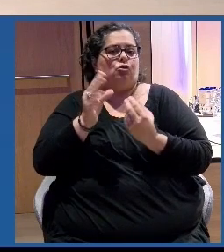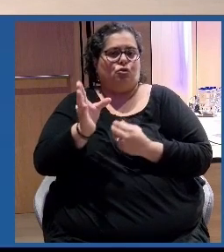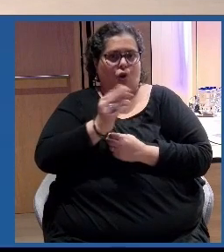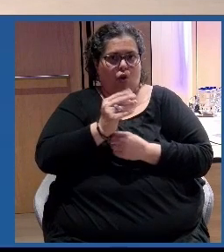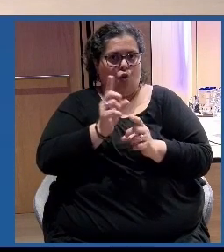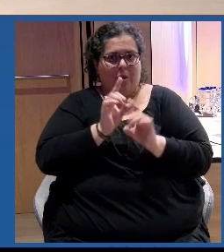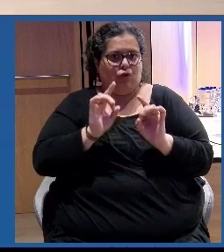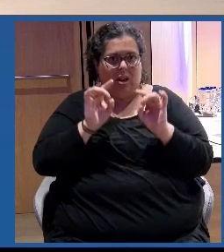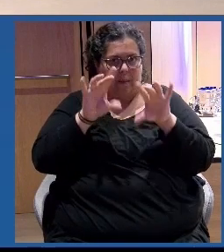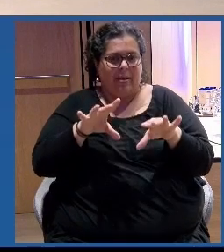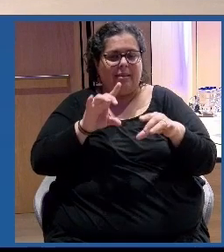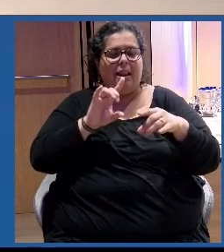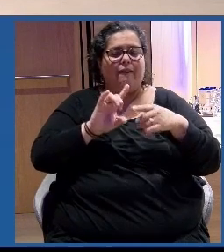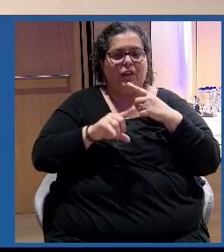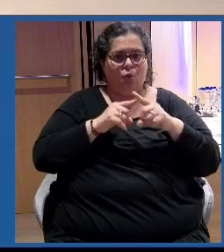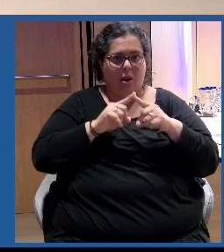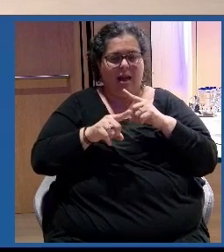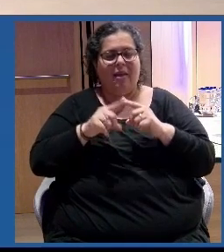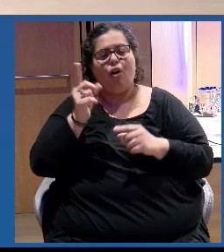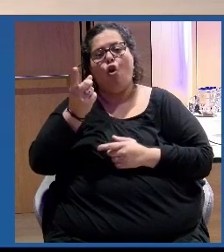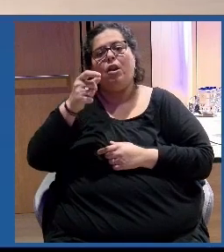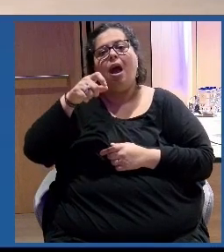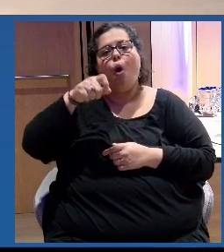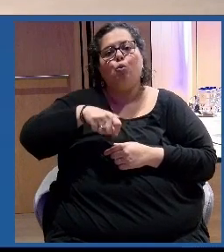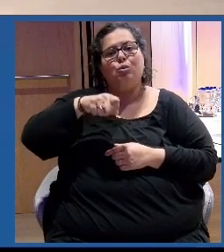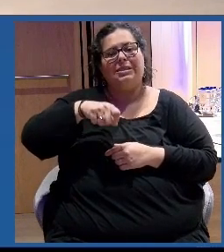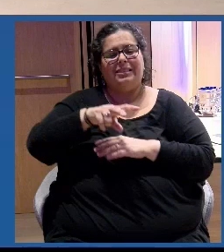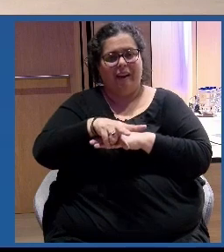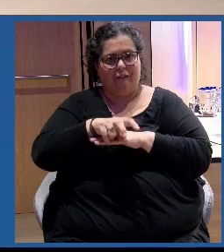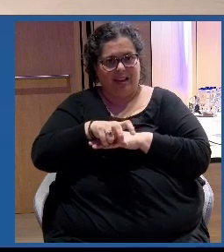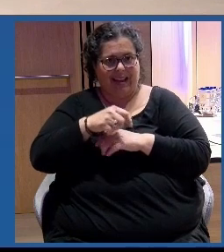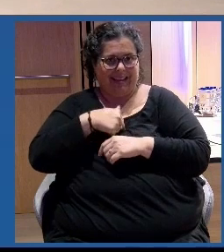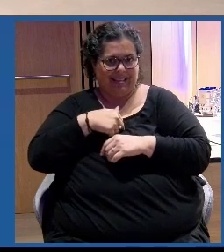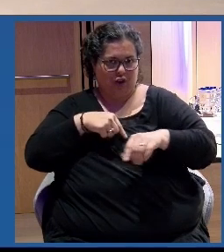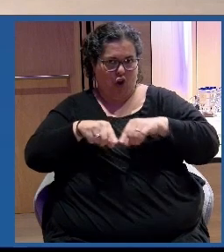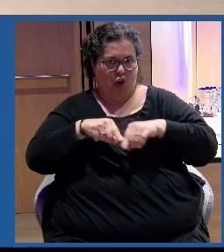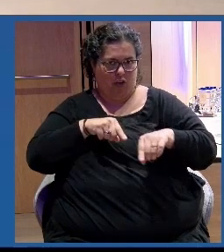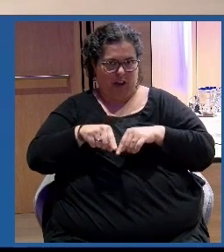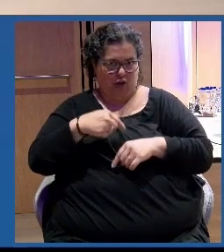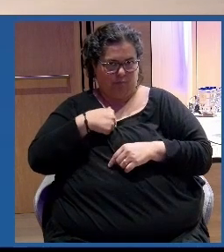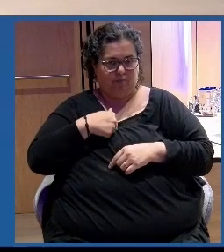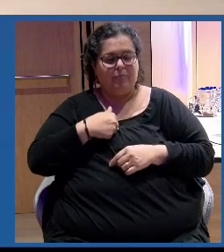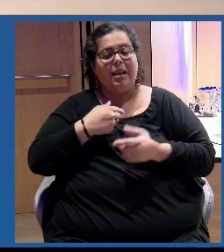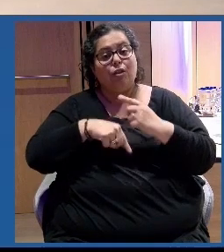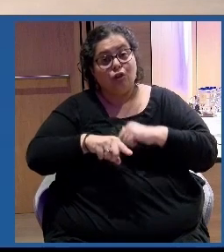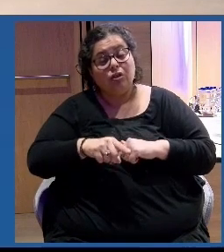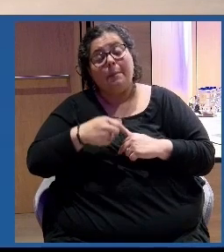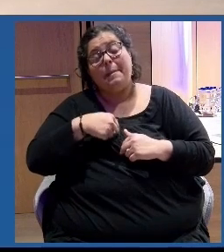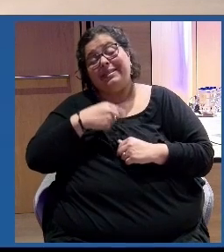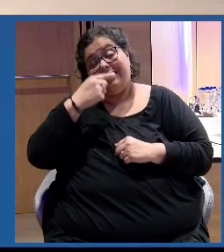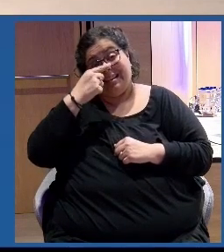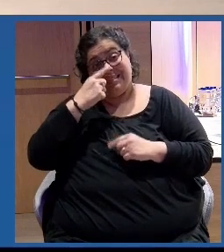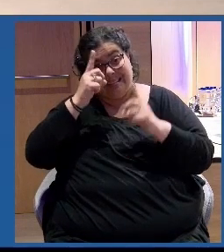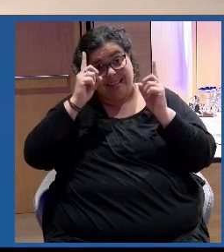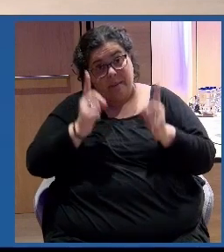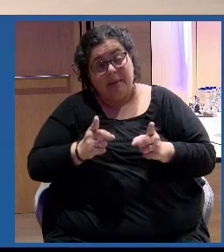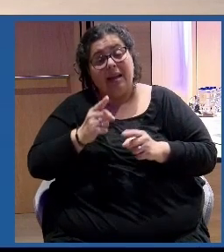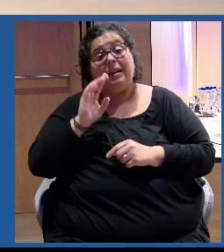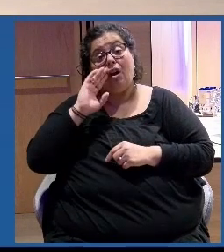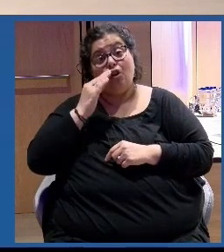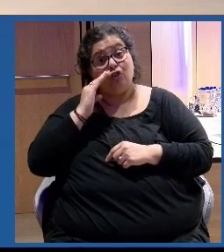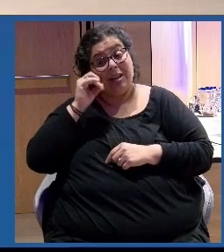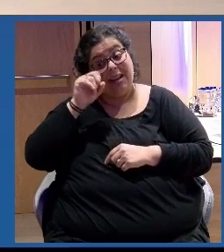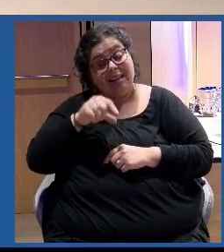con justicia fiscal, que es la que yo coordino. Por otro lado, me pareció interesante también reconocer que